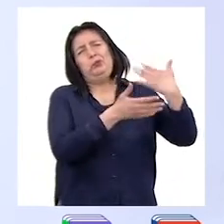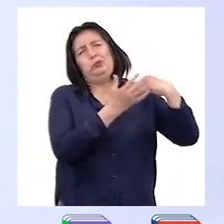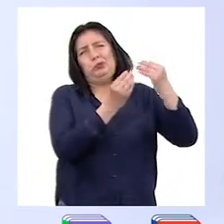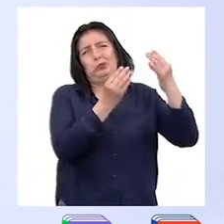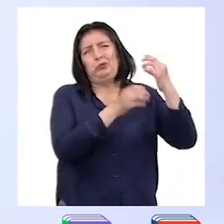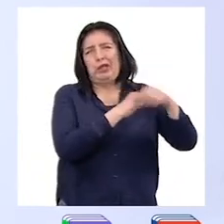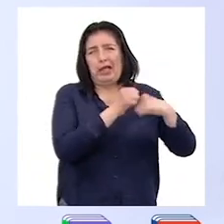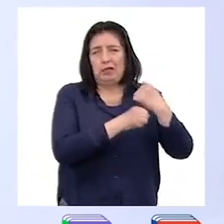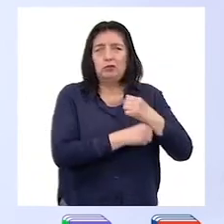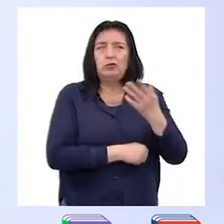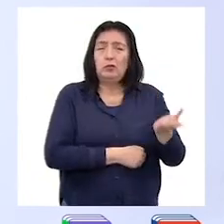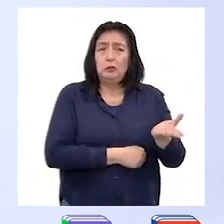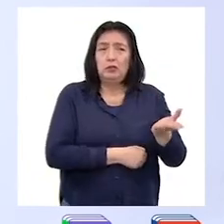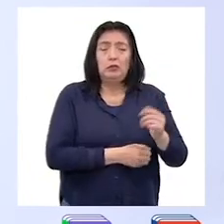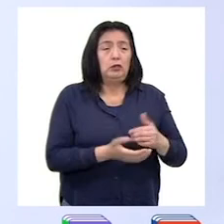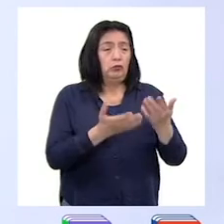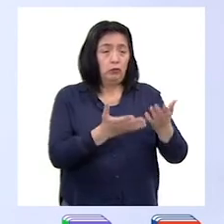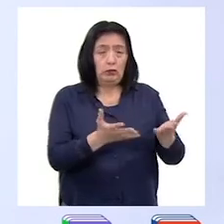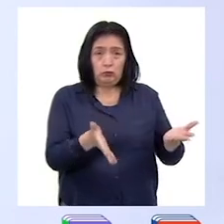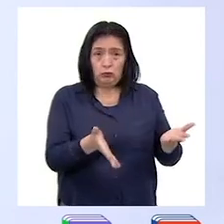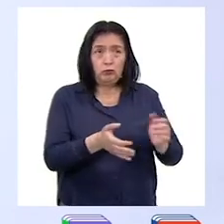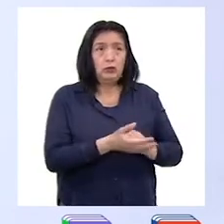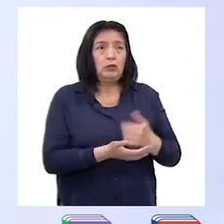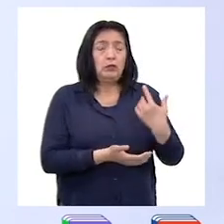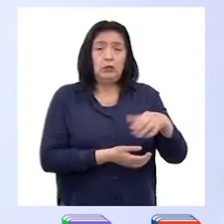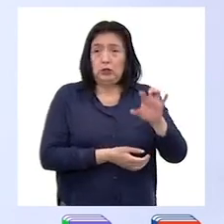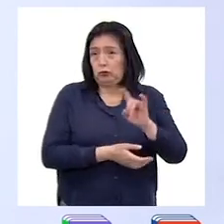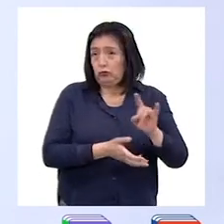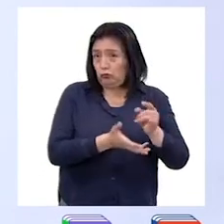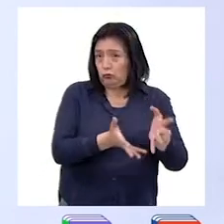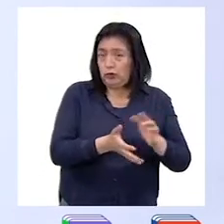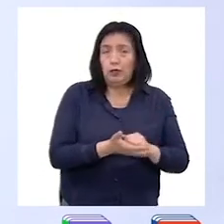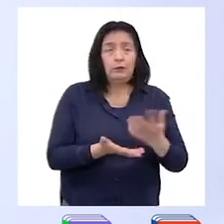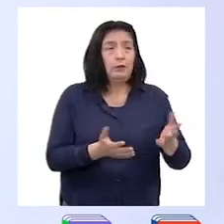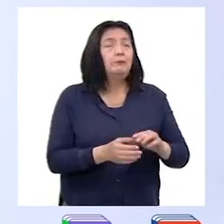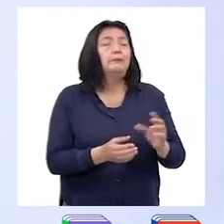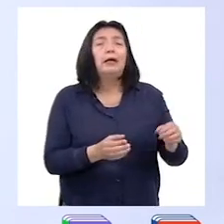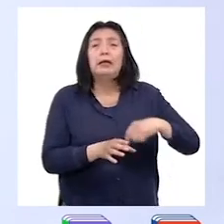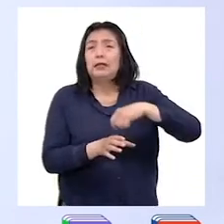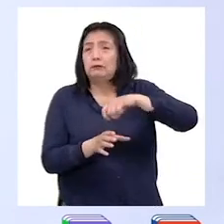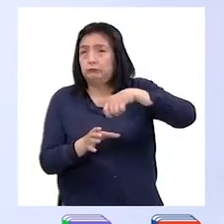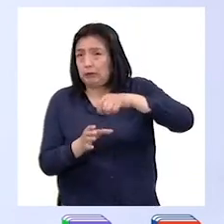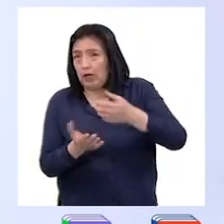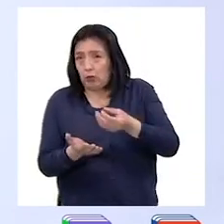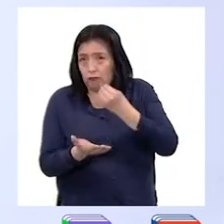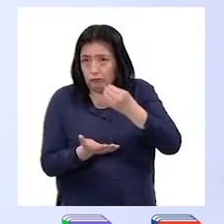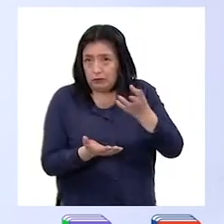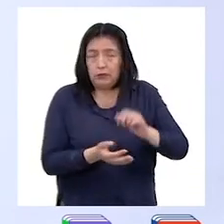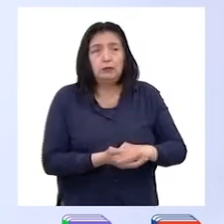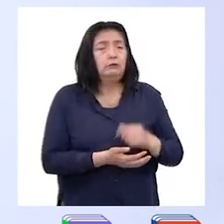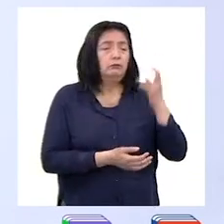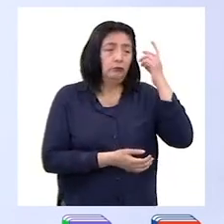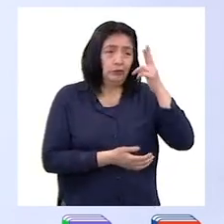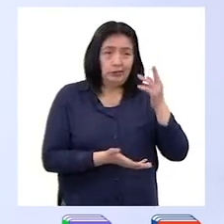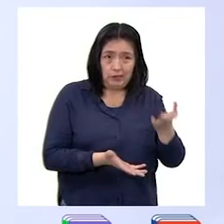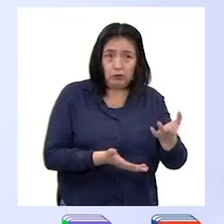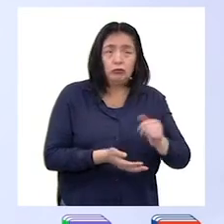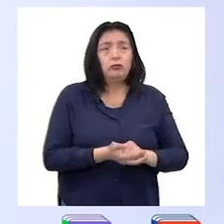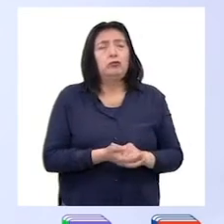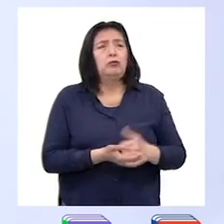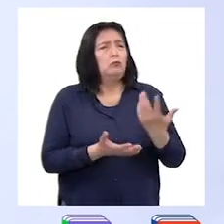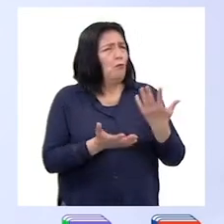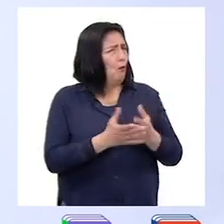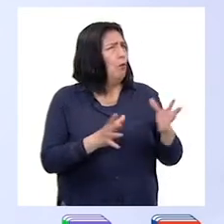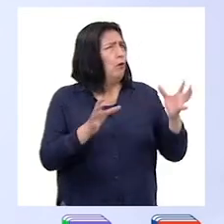años. Era un objeto de principal utilidad en la preparación de alimentos y por eso mismo